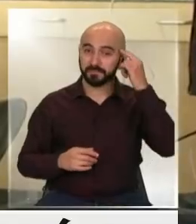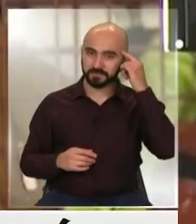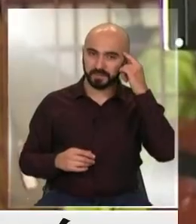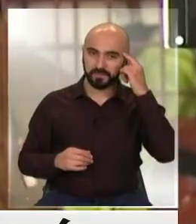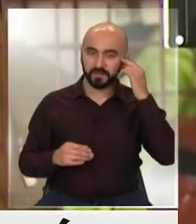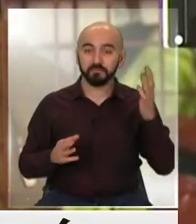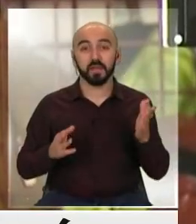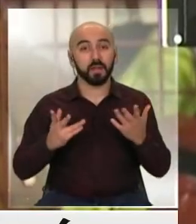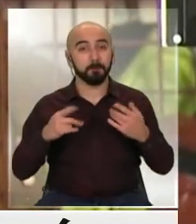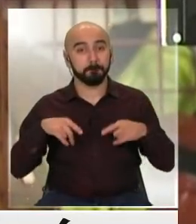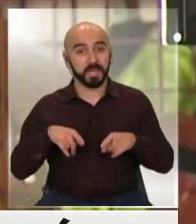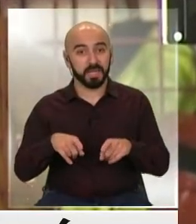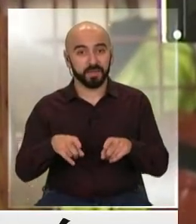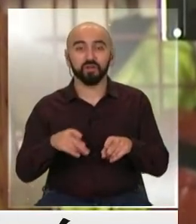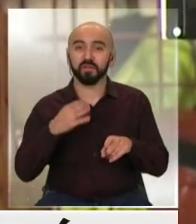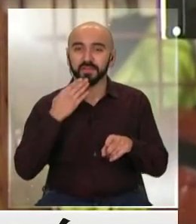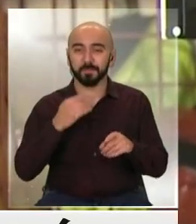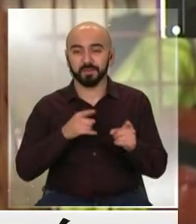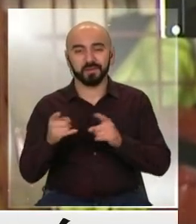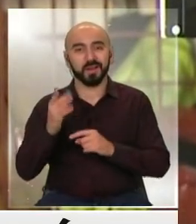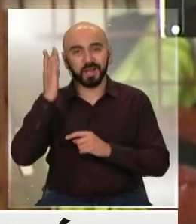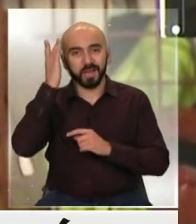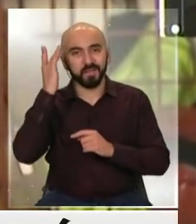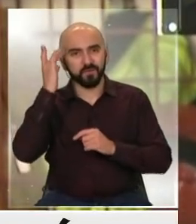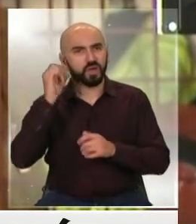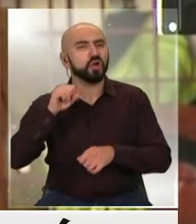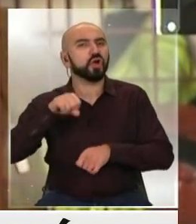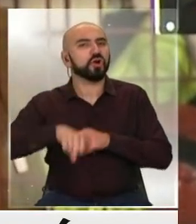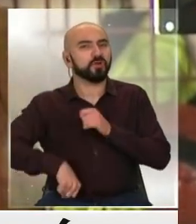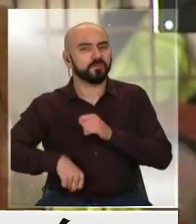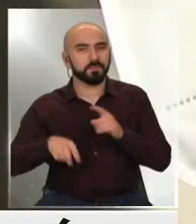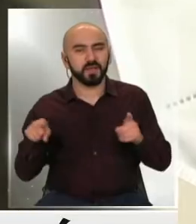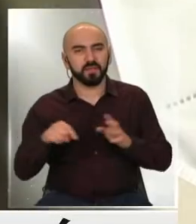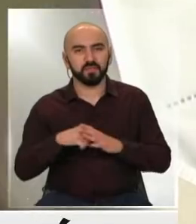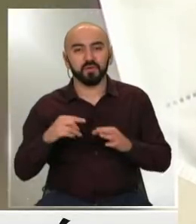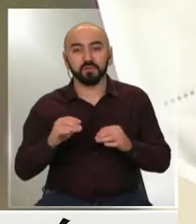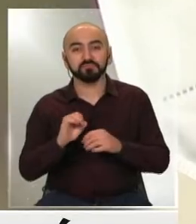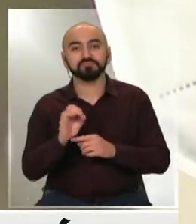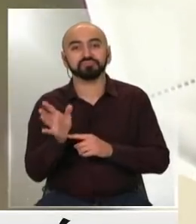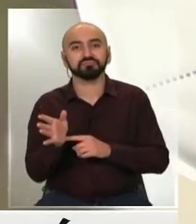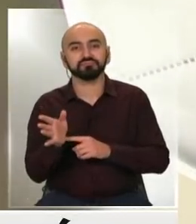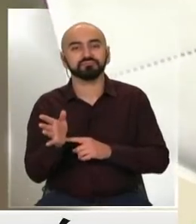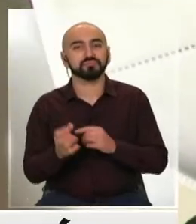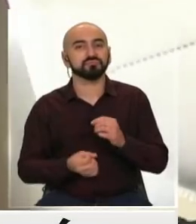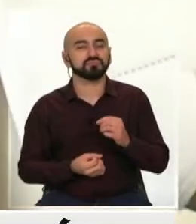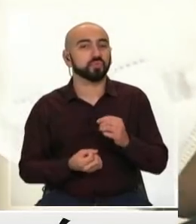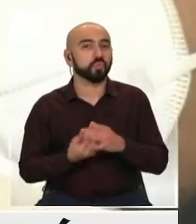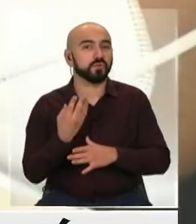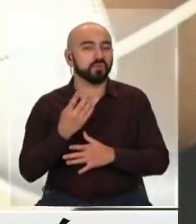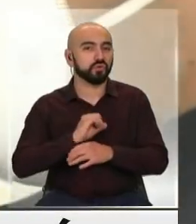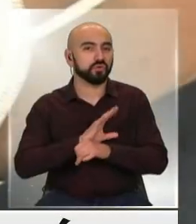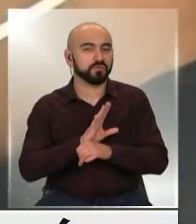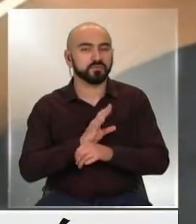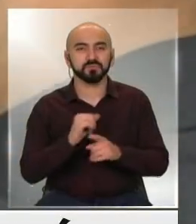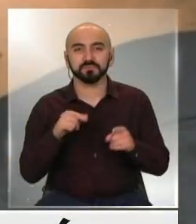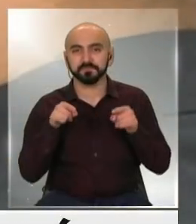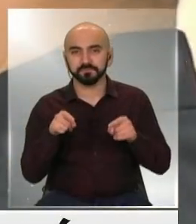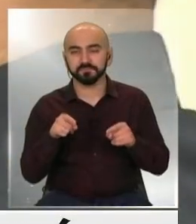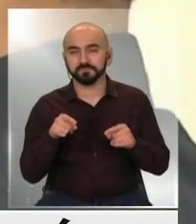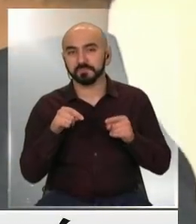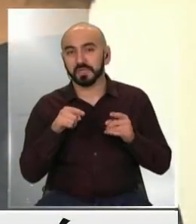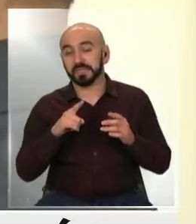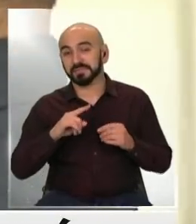california también ha confirmado el primer caso de la variante de corona vídeos sugieren el reino unido es el segundo